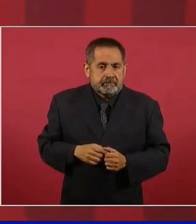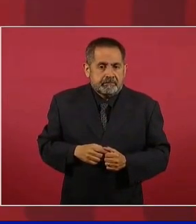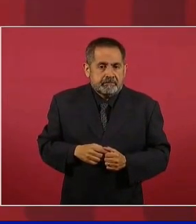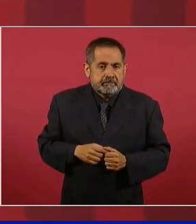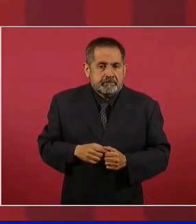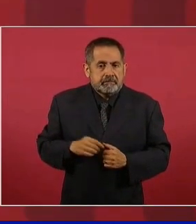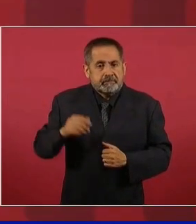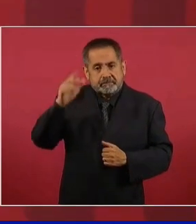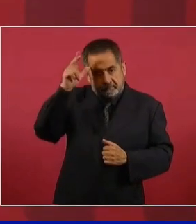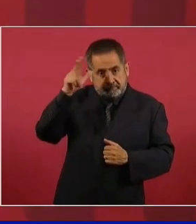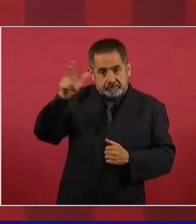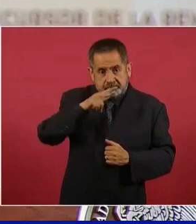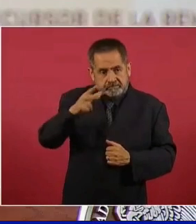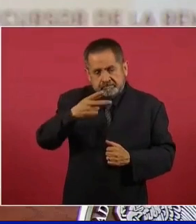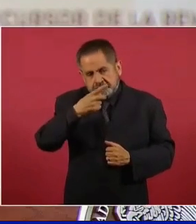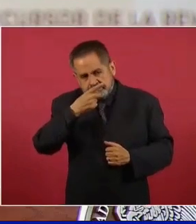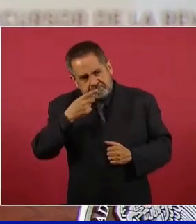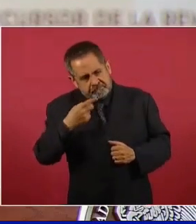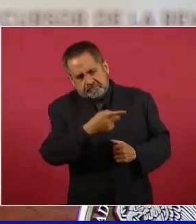llegó a decir